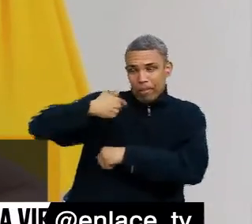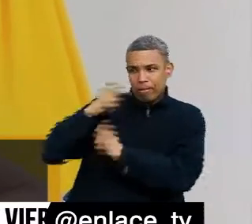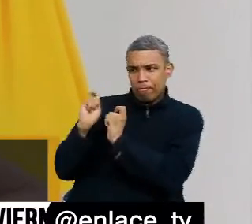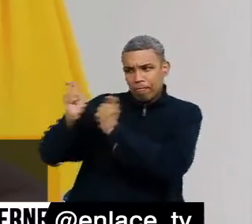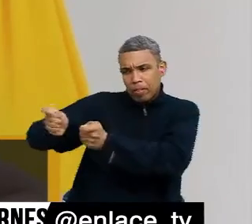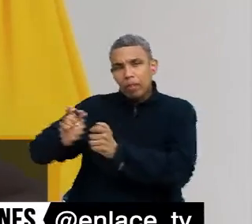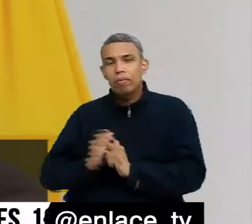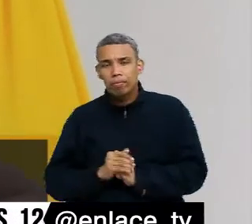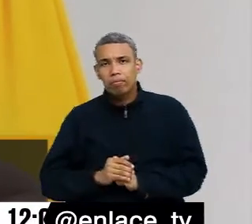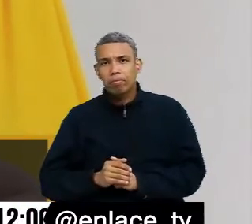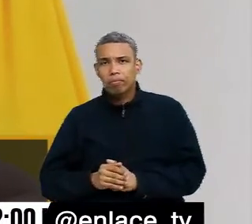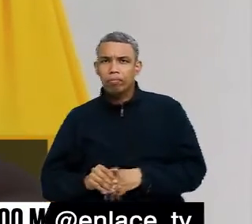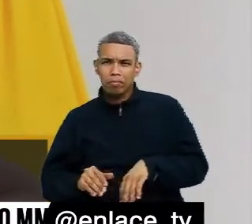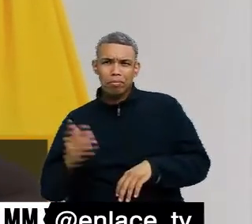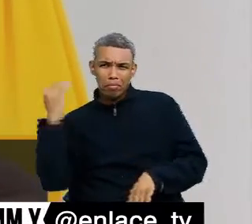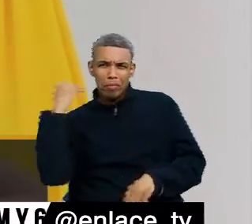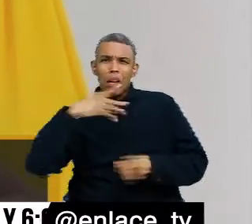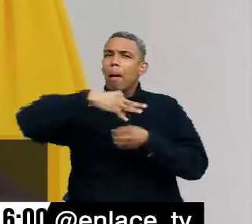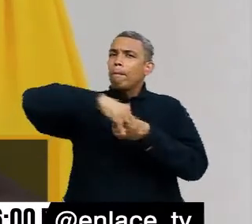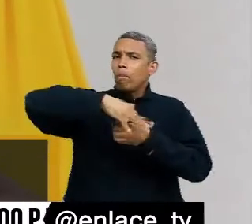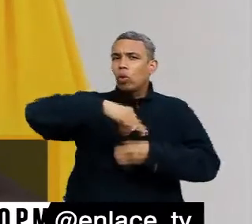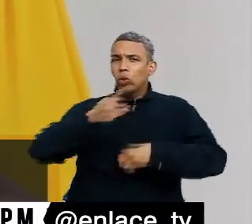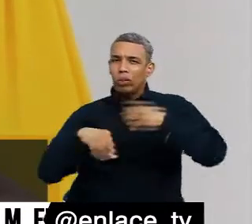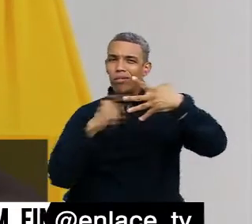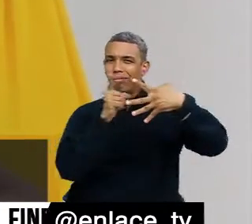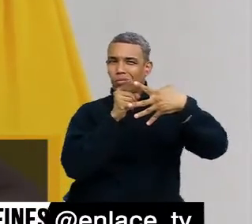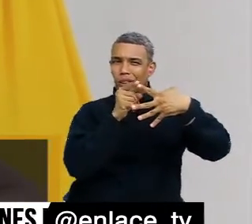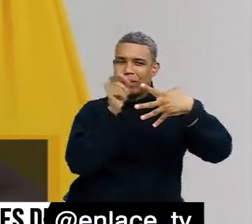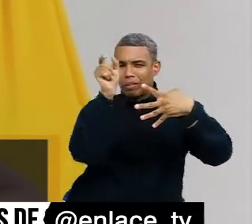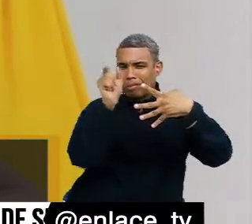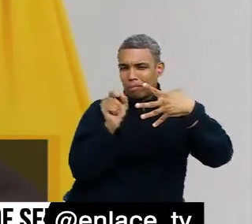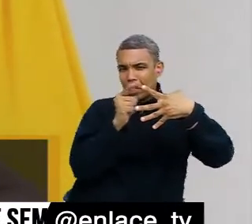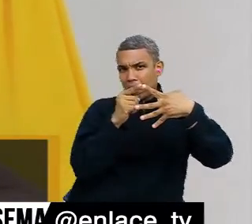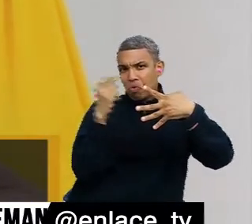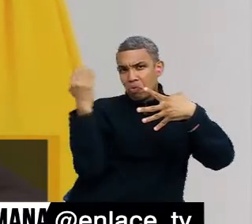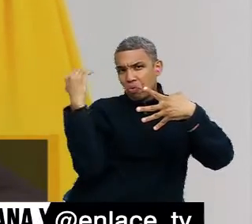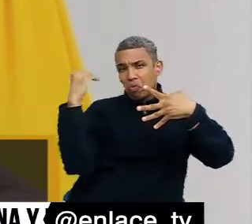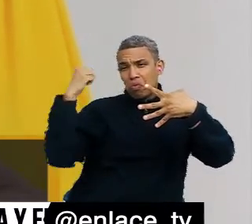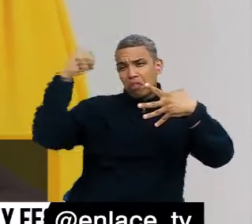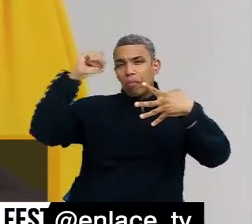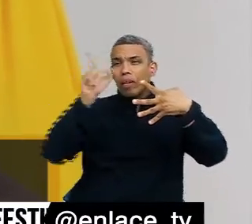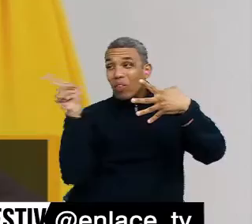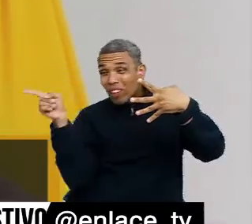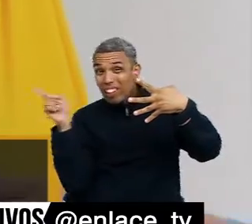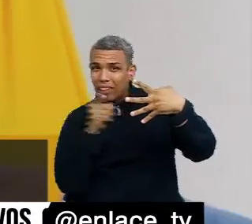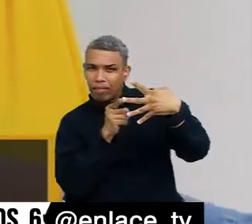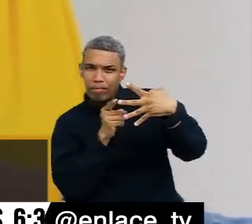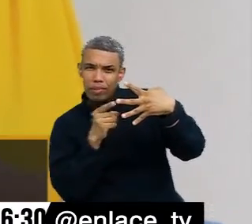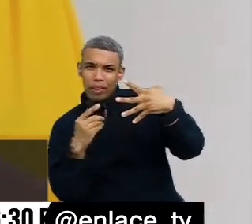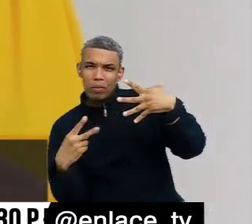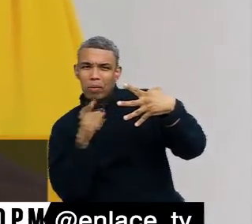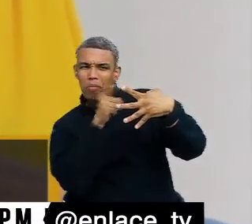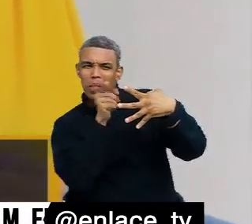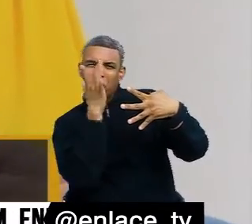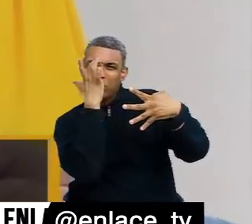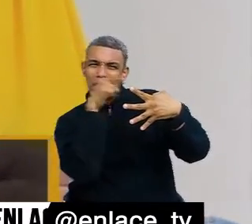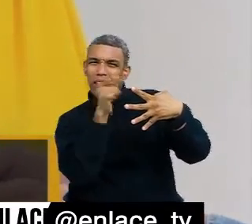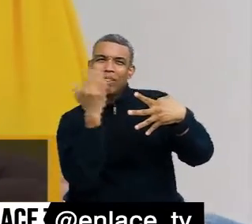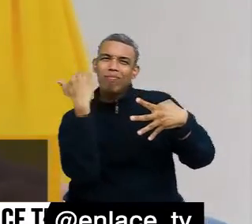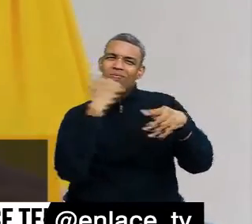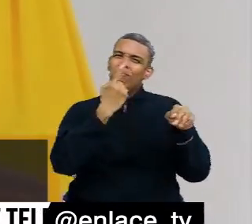lugar. El primer lugar se presentaron algunos inconvenientes de inhabilidad que se dio, por lo